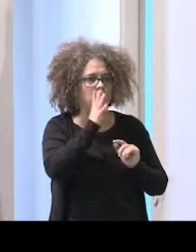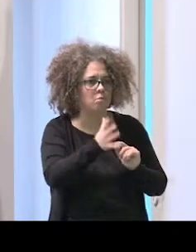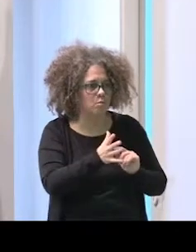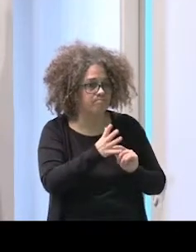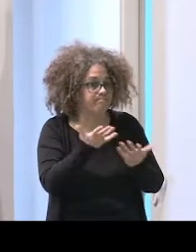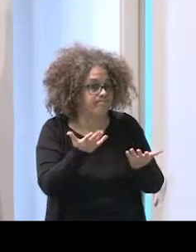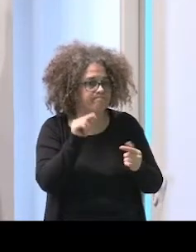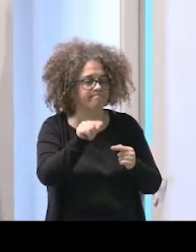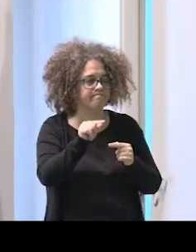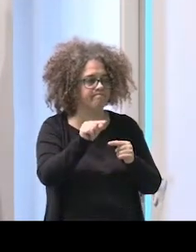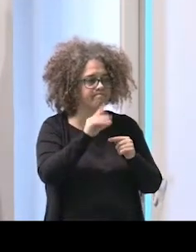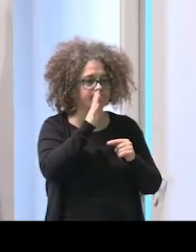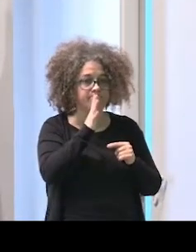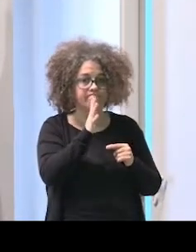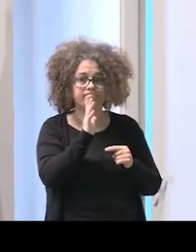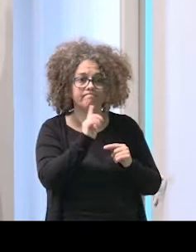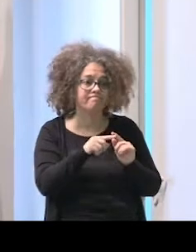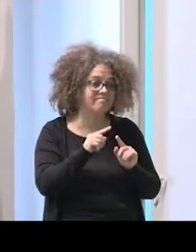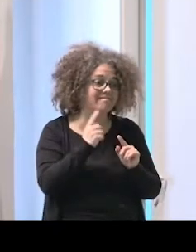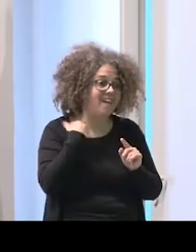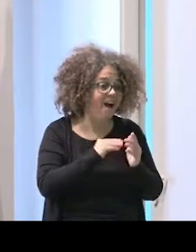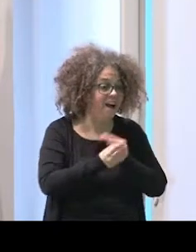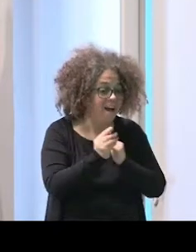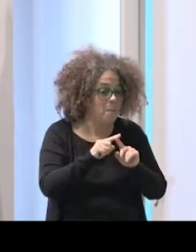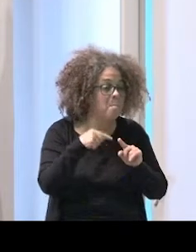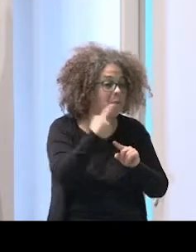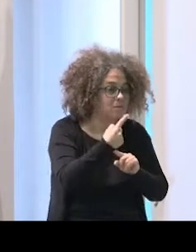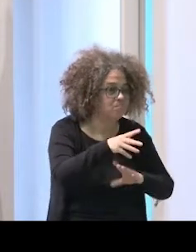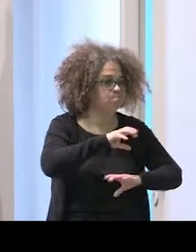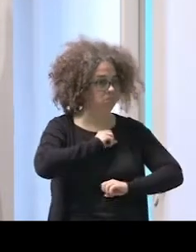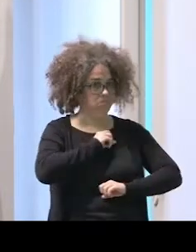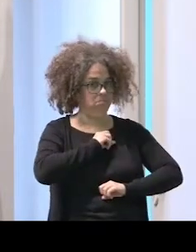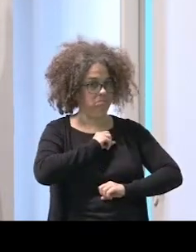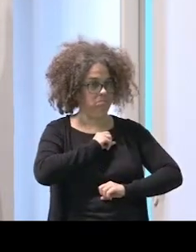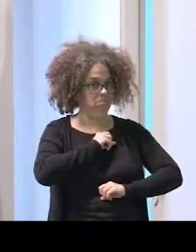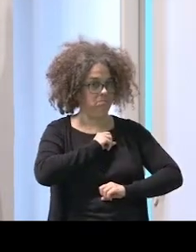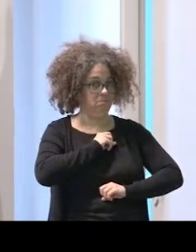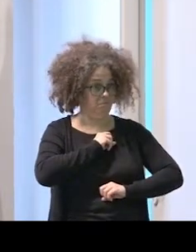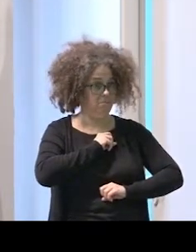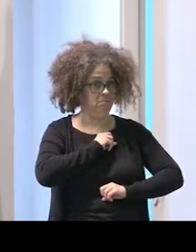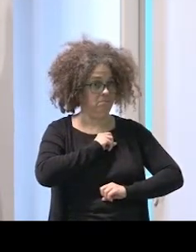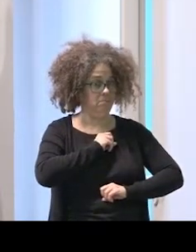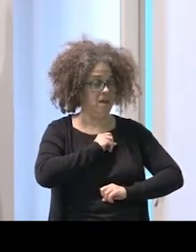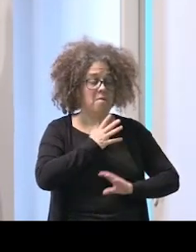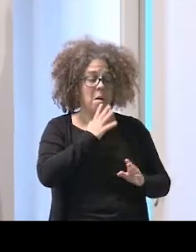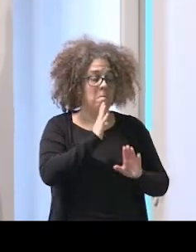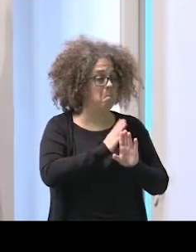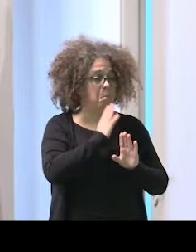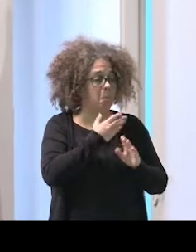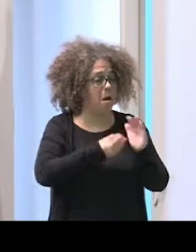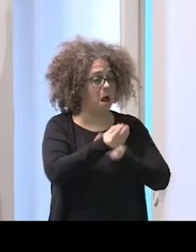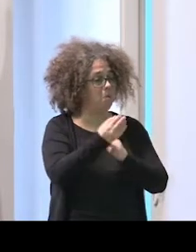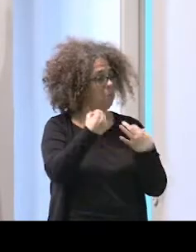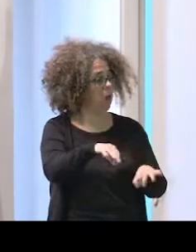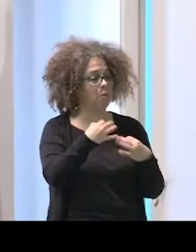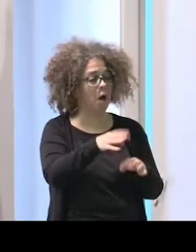porque causa con mucha frecuencia sordera postnatal. Y además, característicamente, en niños asintomáticos, con lo cual